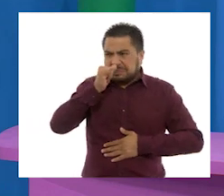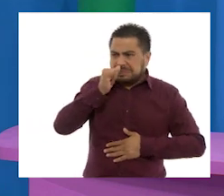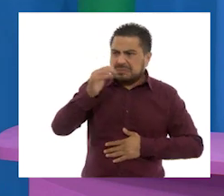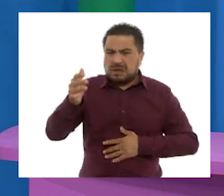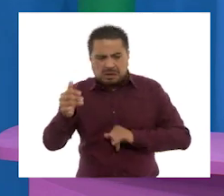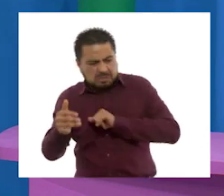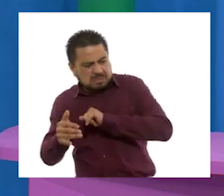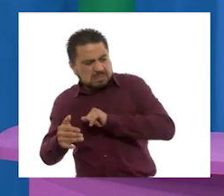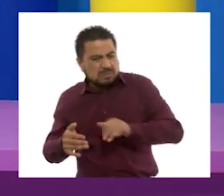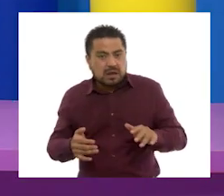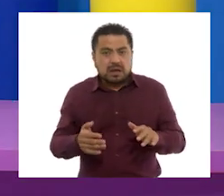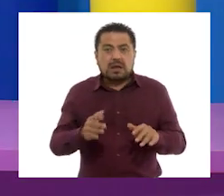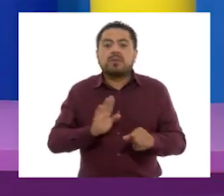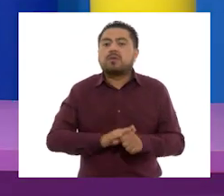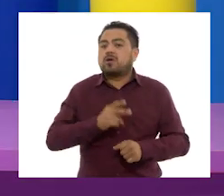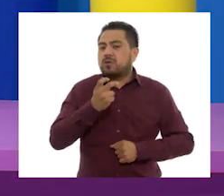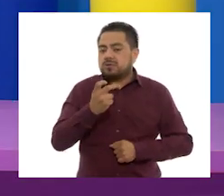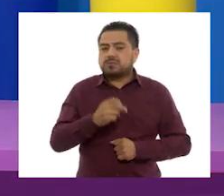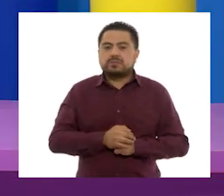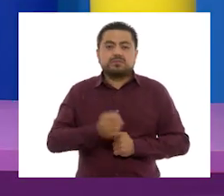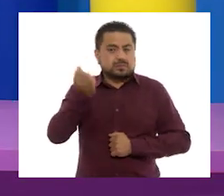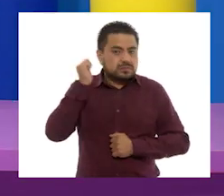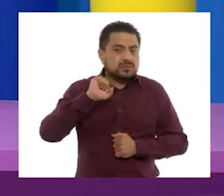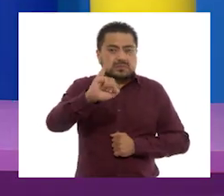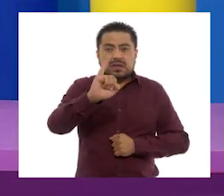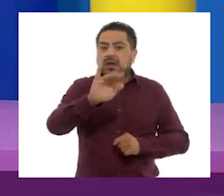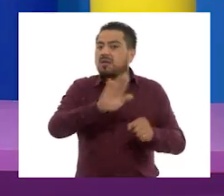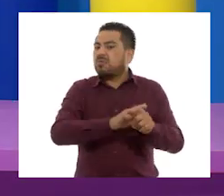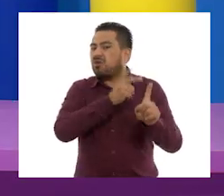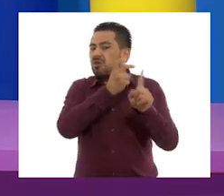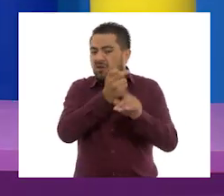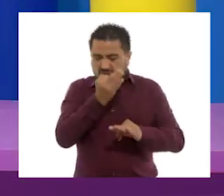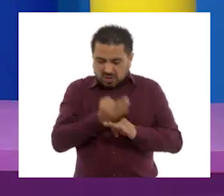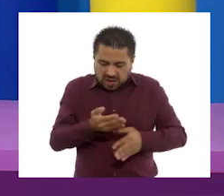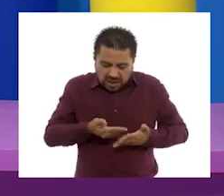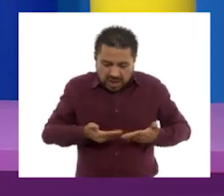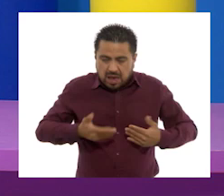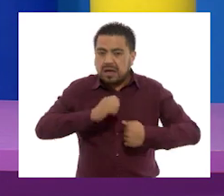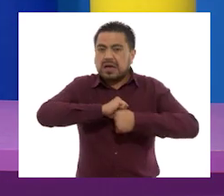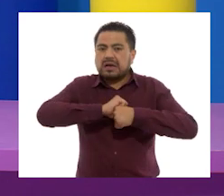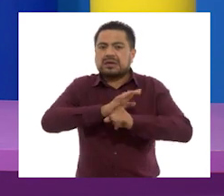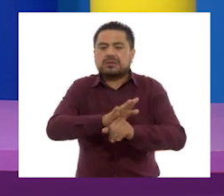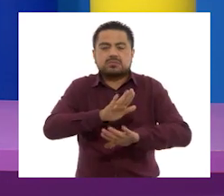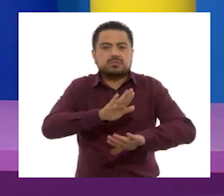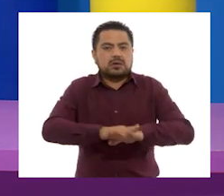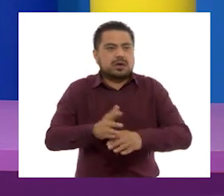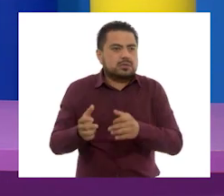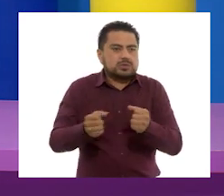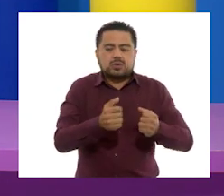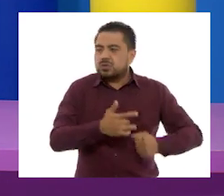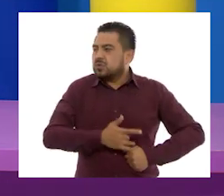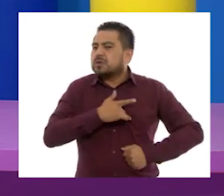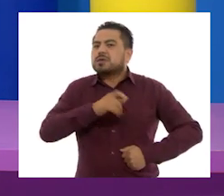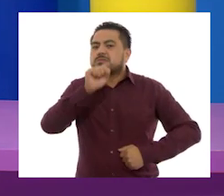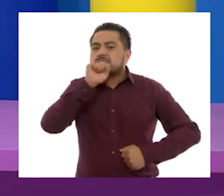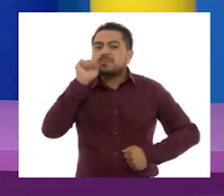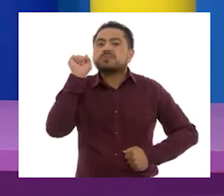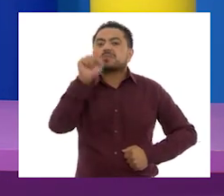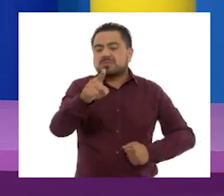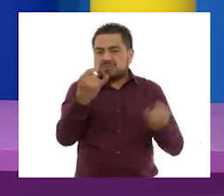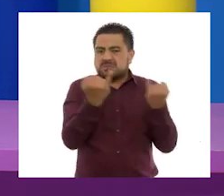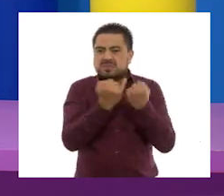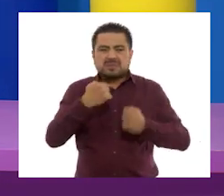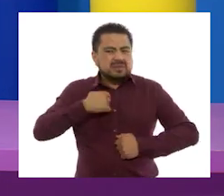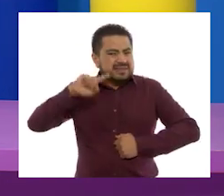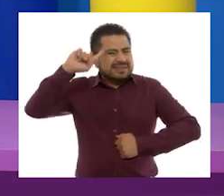formas distintas. Sí, porque este asunto de la pandemia ha creado mucha tensión. Yo creo que también por eso me